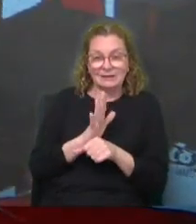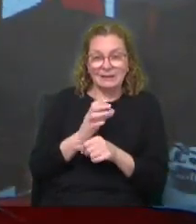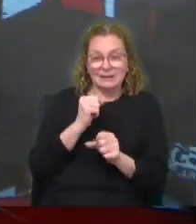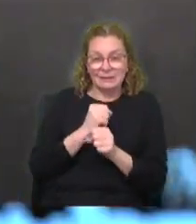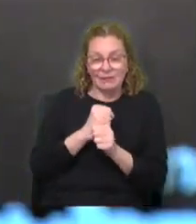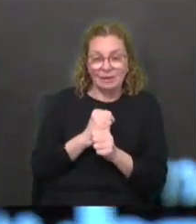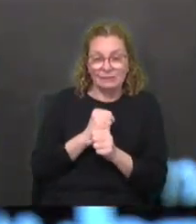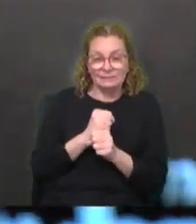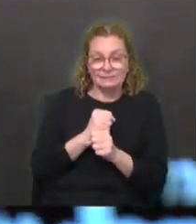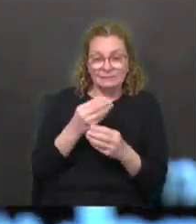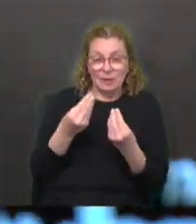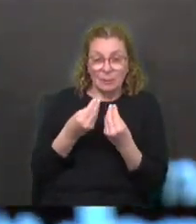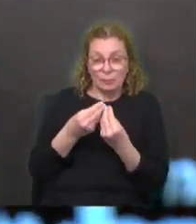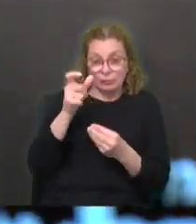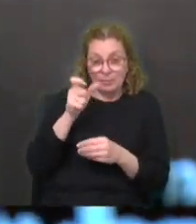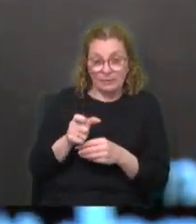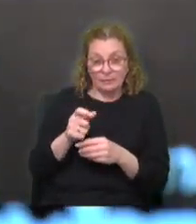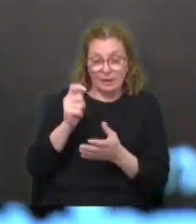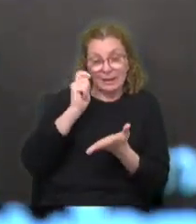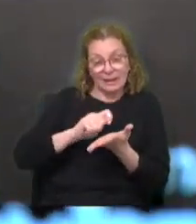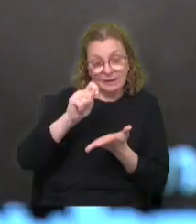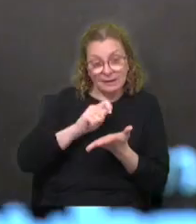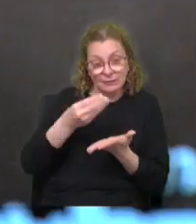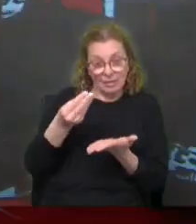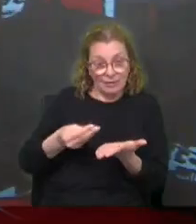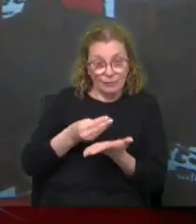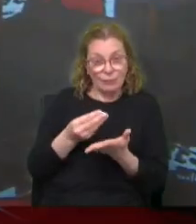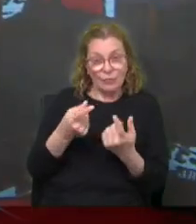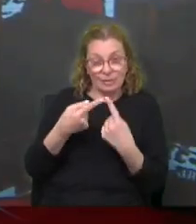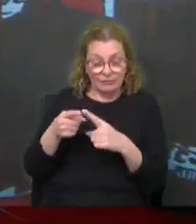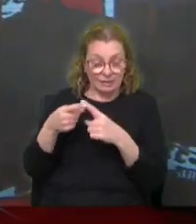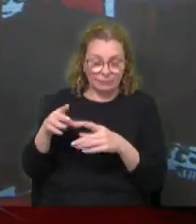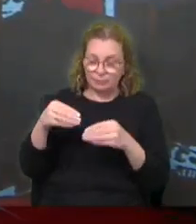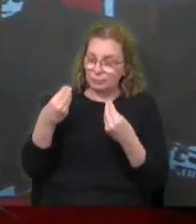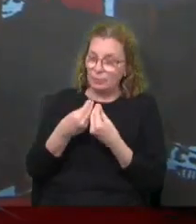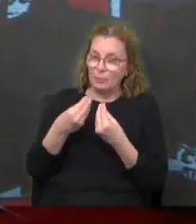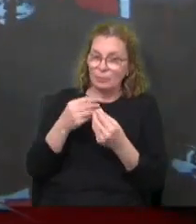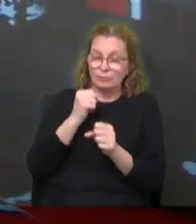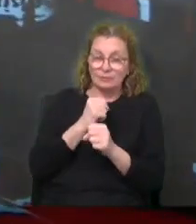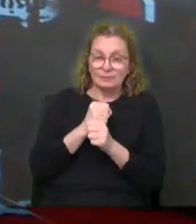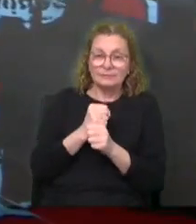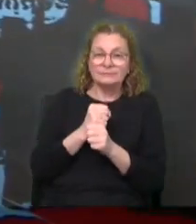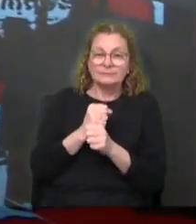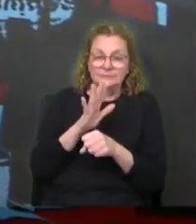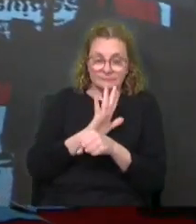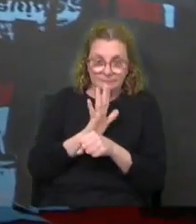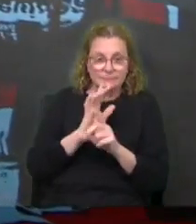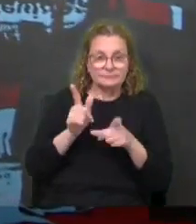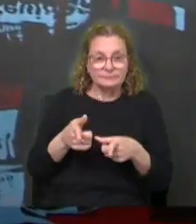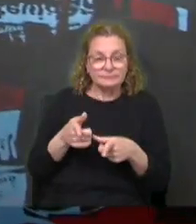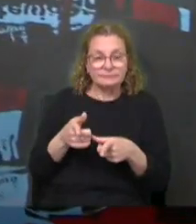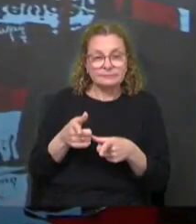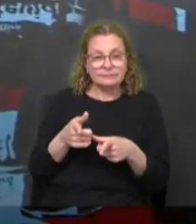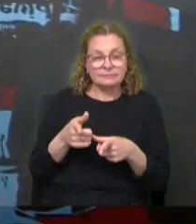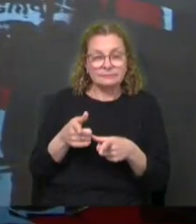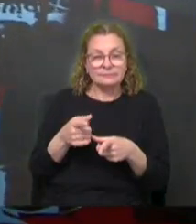trabajo de mucha gente. Claro, sean sí. Guionistas, claro. Ilustradores, animadores. Sí. Creo. El mundo del cosplay también. Artistas, claro. Porque incluso hasta el mundo